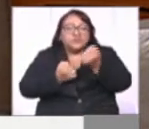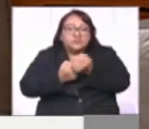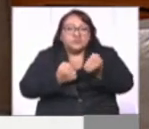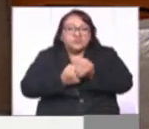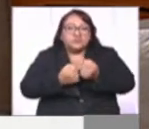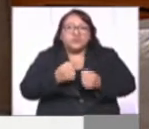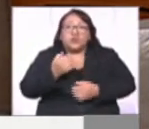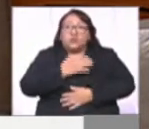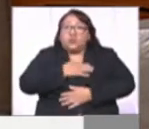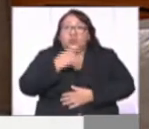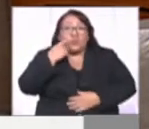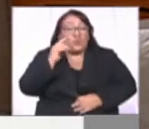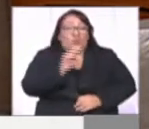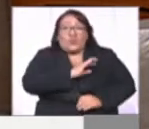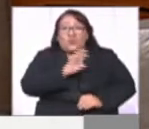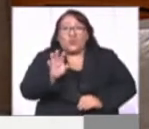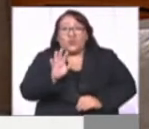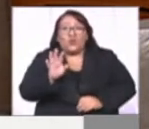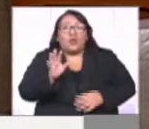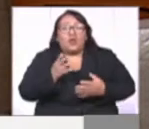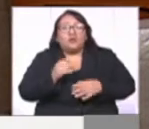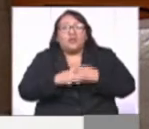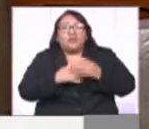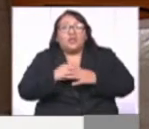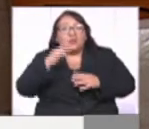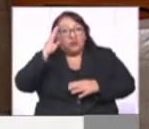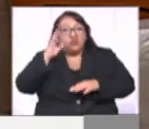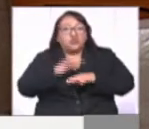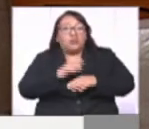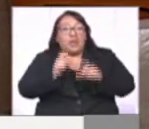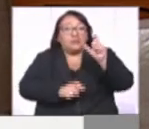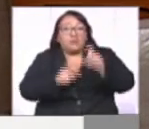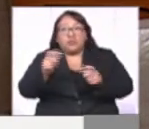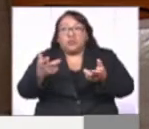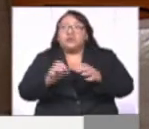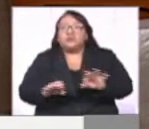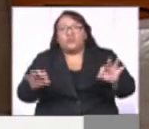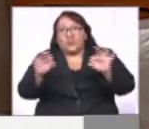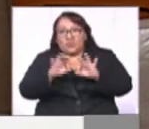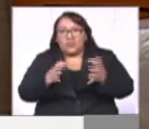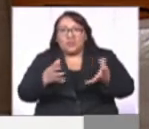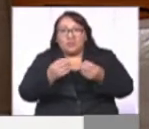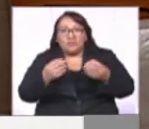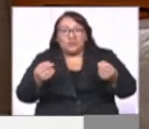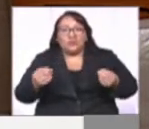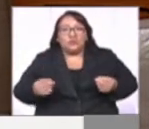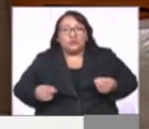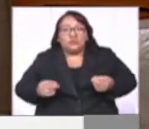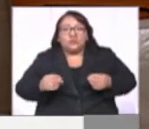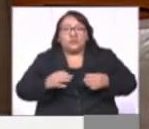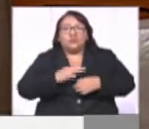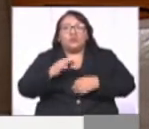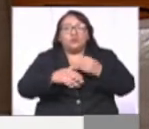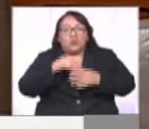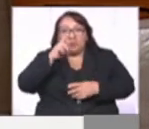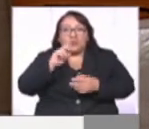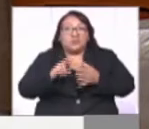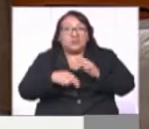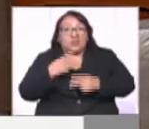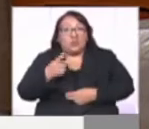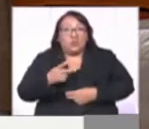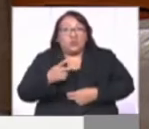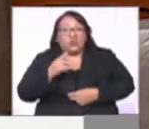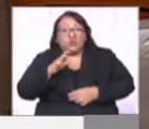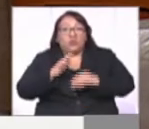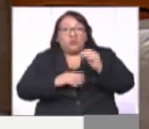Yo conozco las debilidades que tiene la policía con respecto al recurso humano, que es importante. en muchas regiones del país. Segundo, en